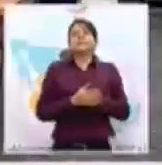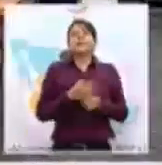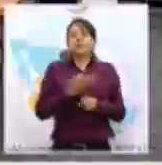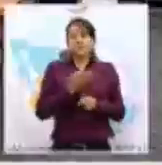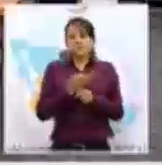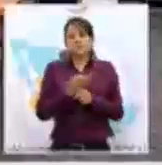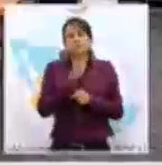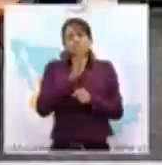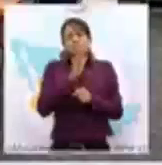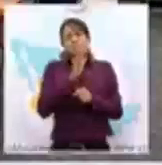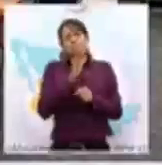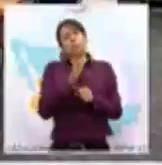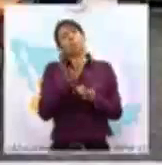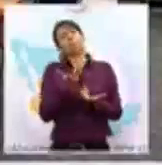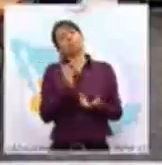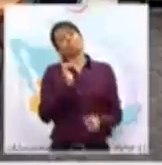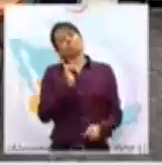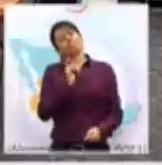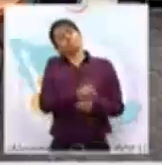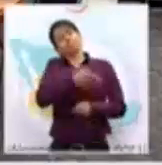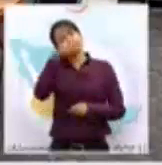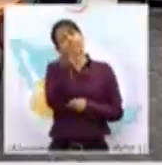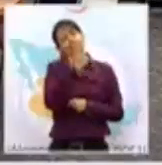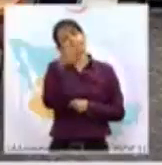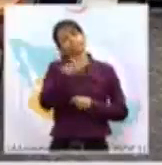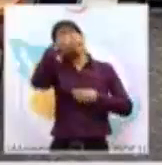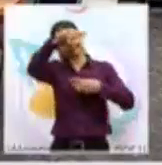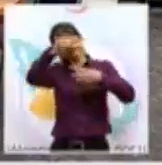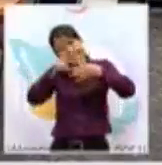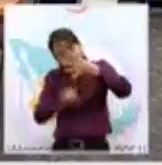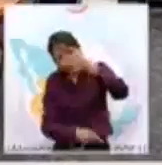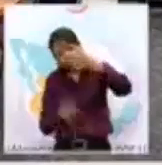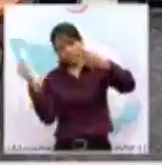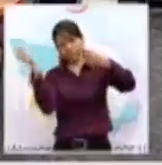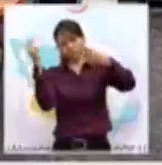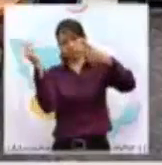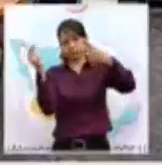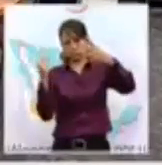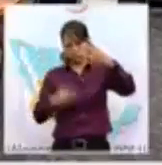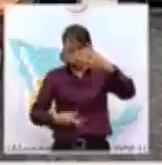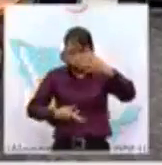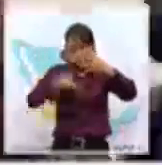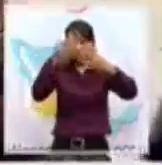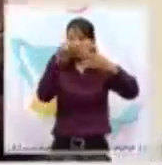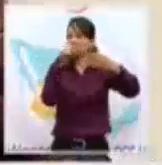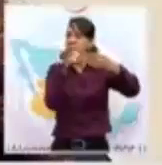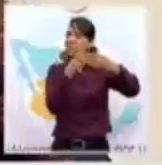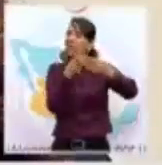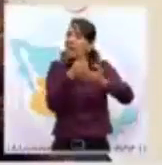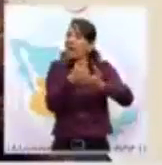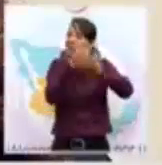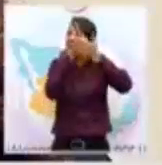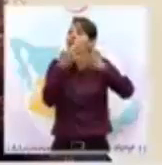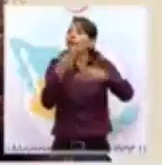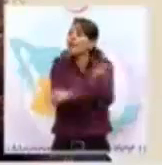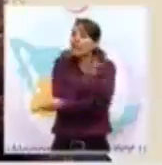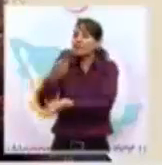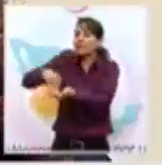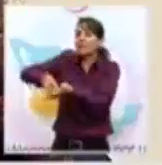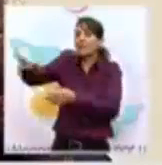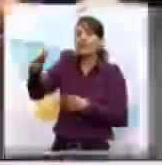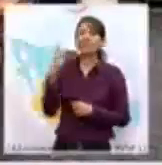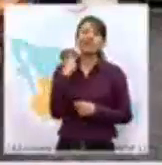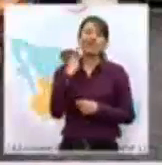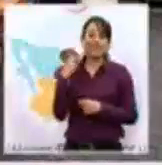grandes elementos que pudieran ayudar a fortalecer estos ejes de política.